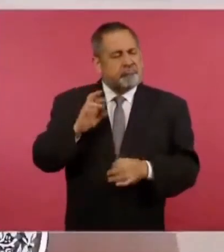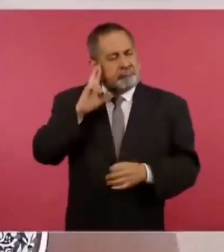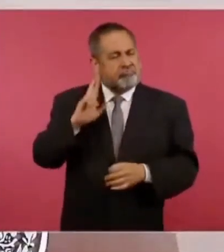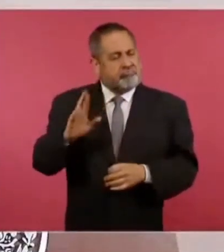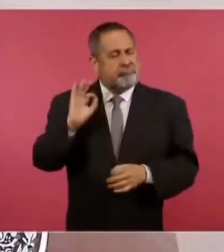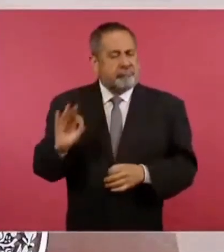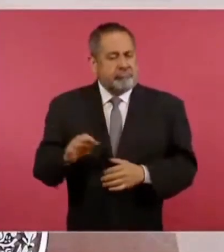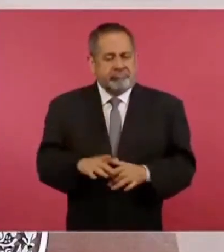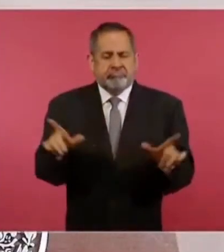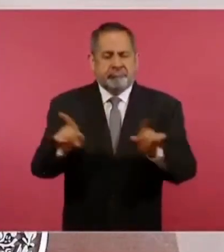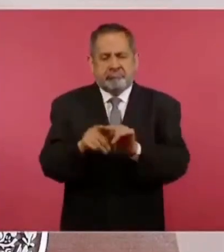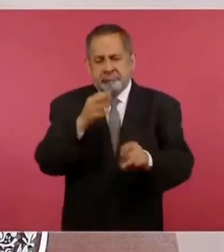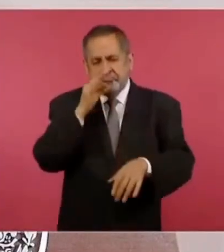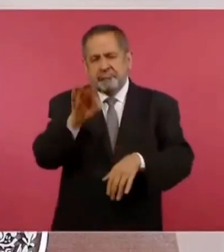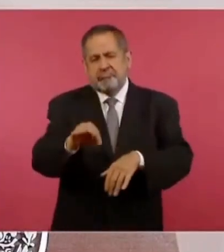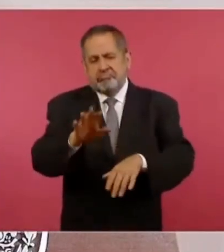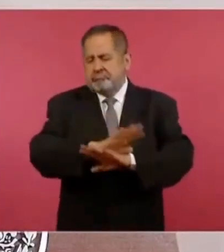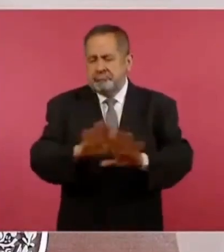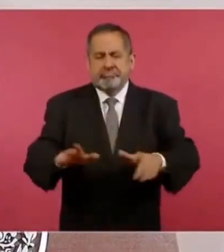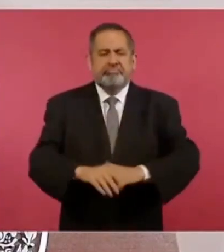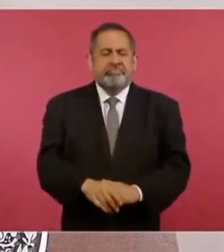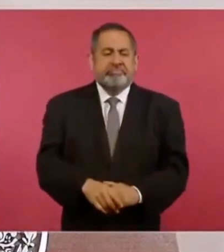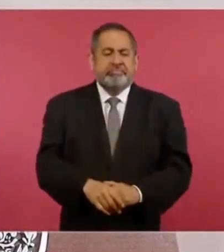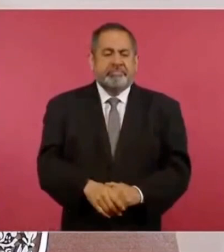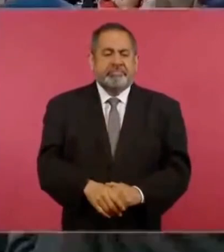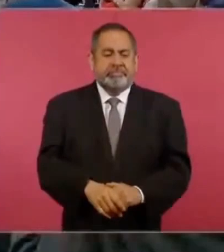Eso es todo.